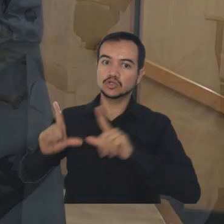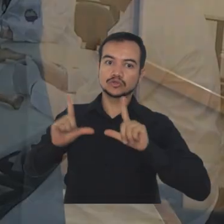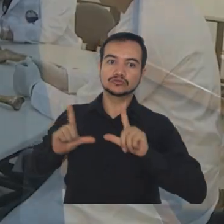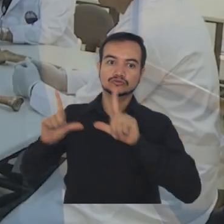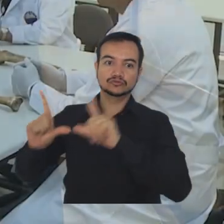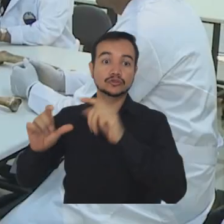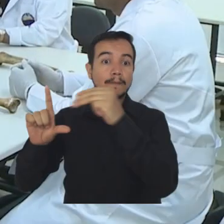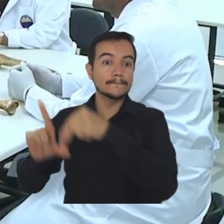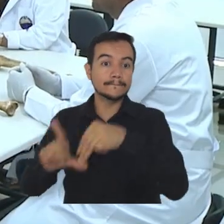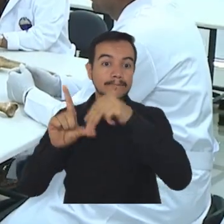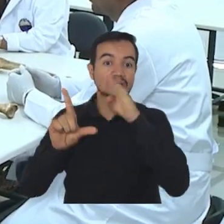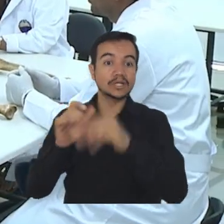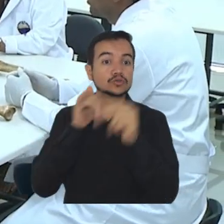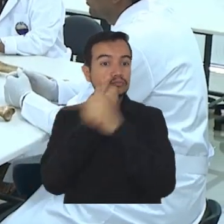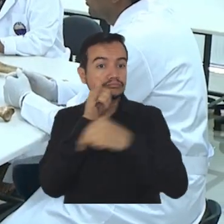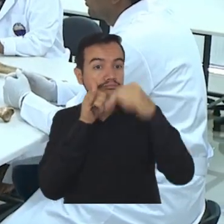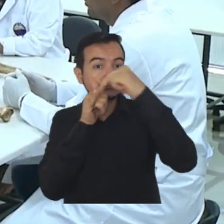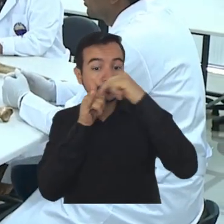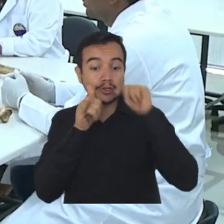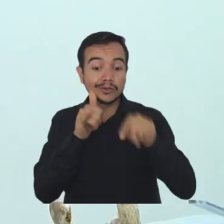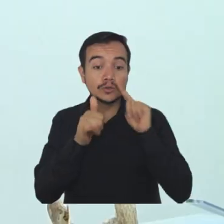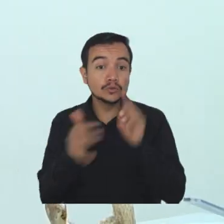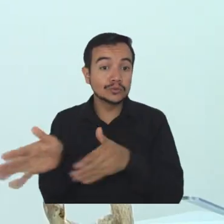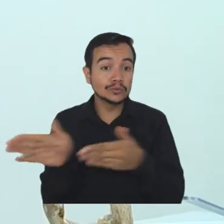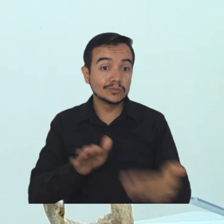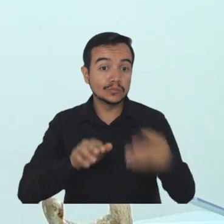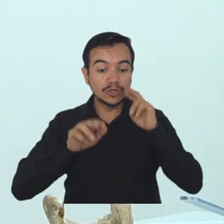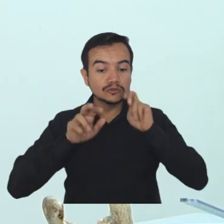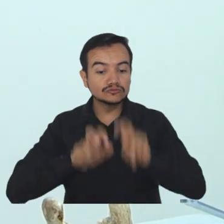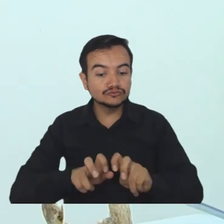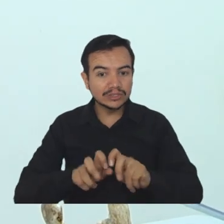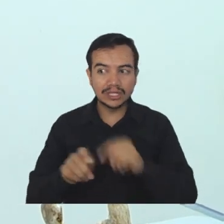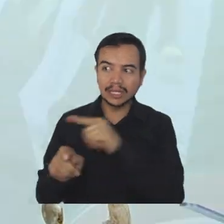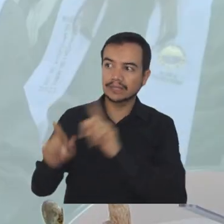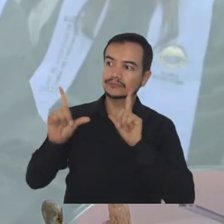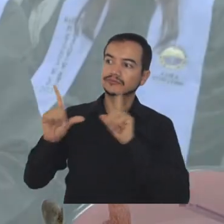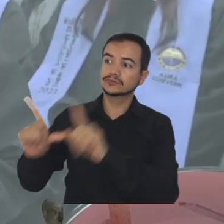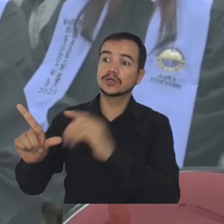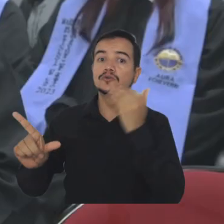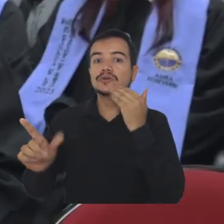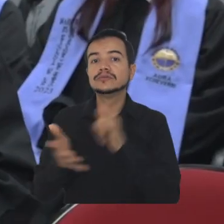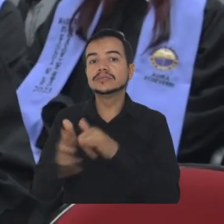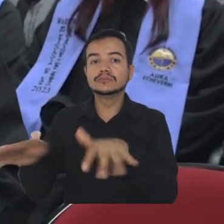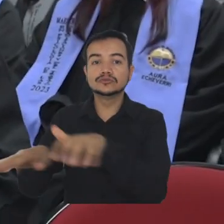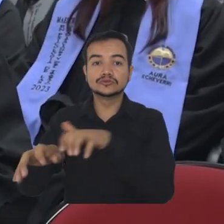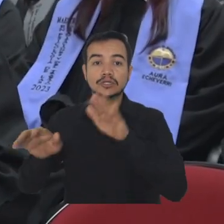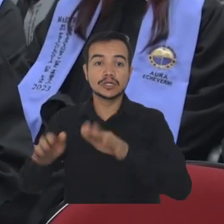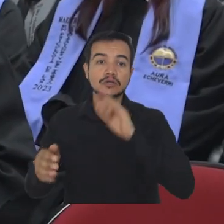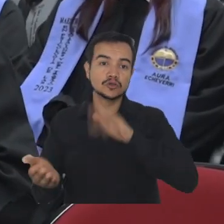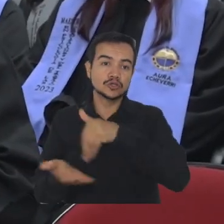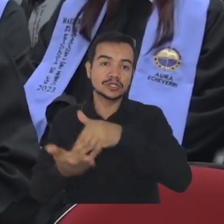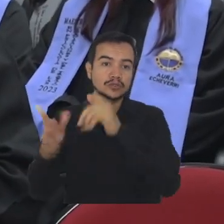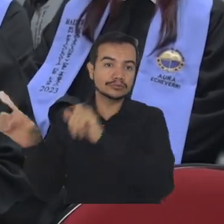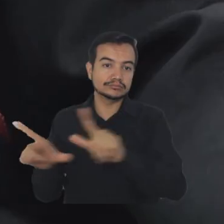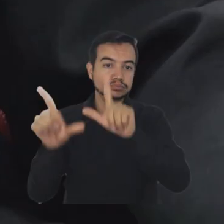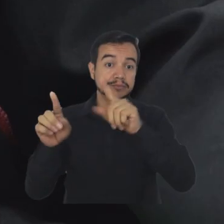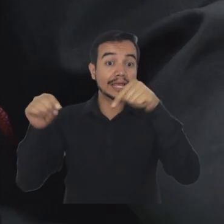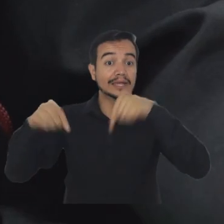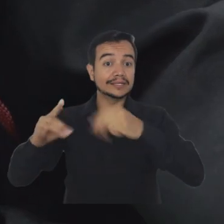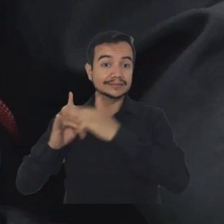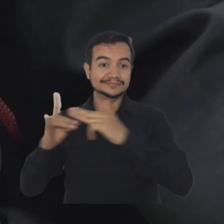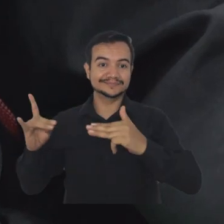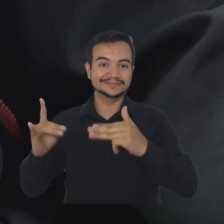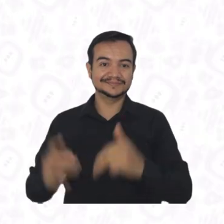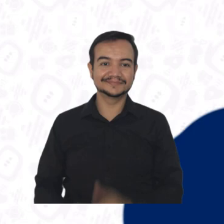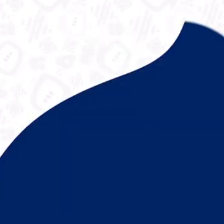egresado de la maestría en antropología forense, título que recibió durante la ceremonia del Centro de Posgrados y Formación Continua de la Universidad